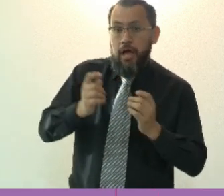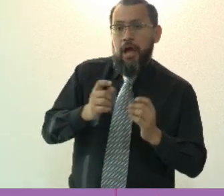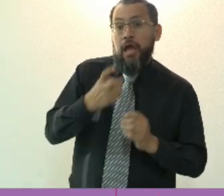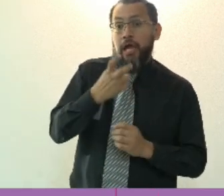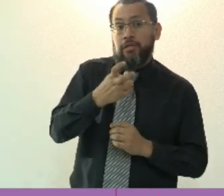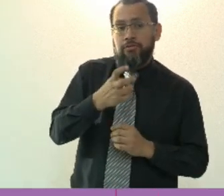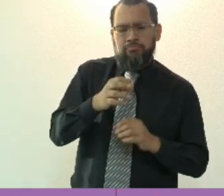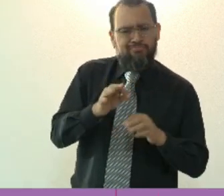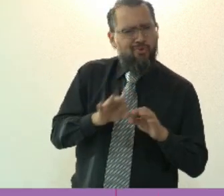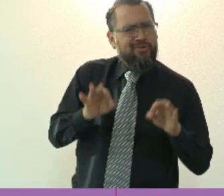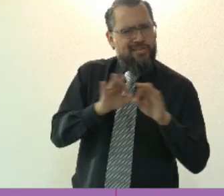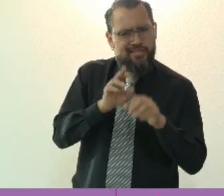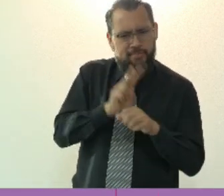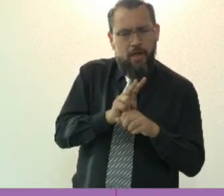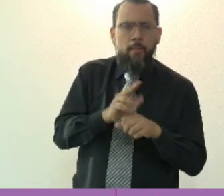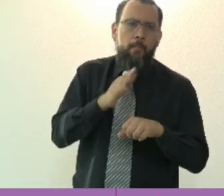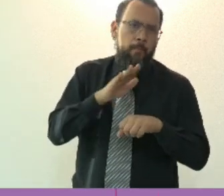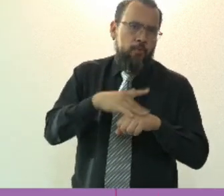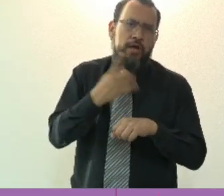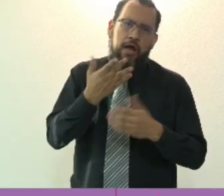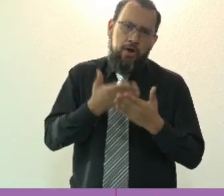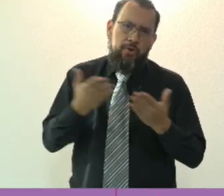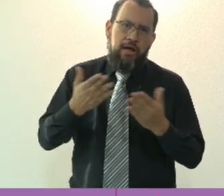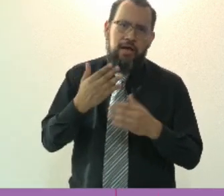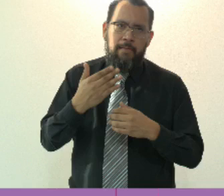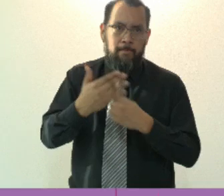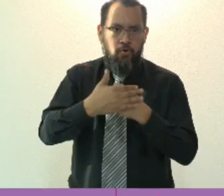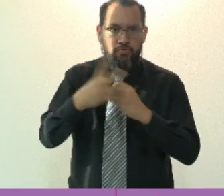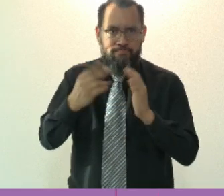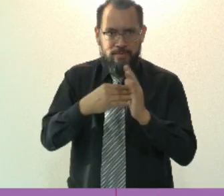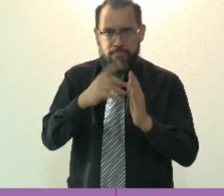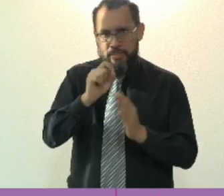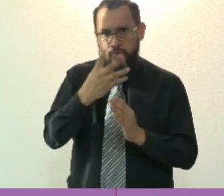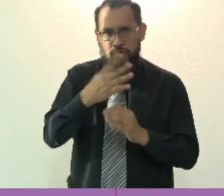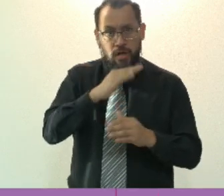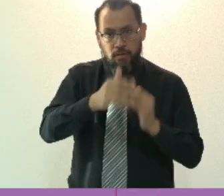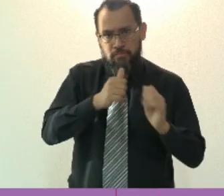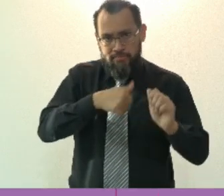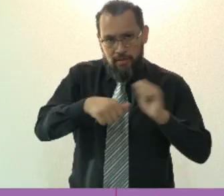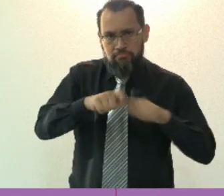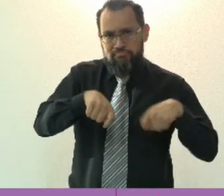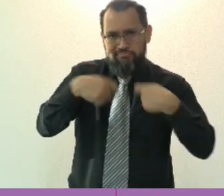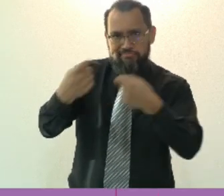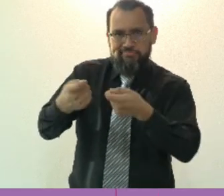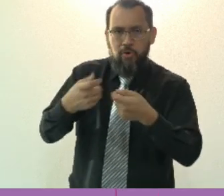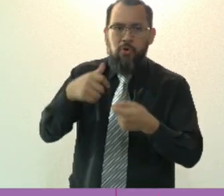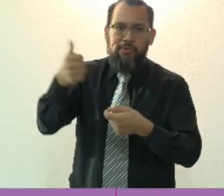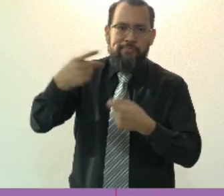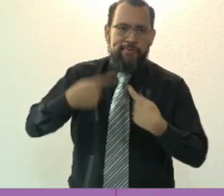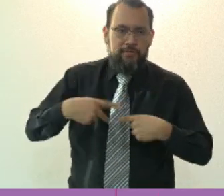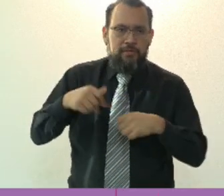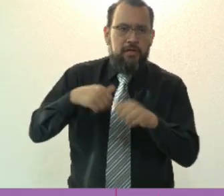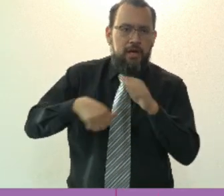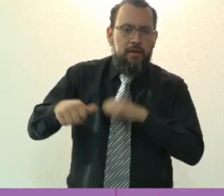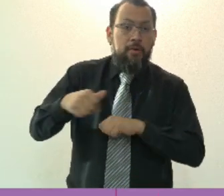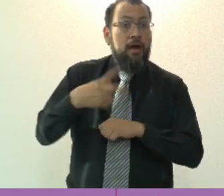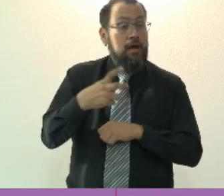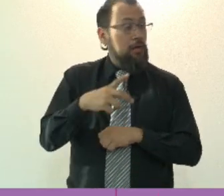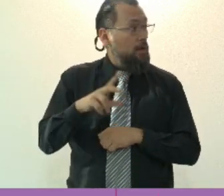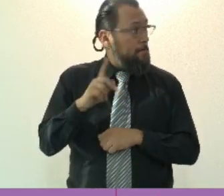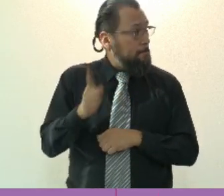de 2024? Pero antes permítanme que les diga que el maestro Pedro es…